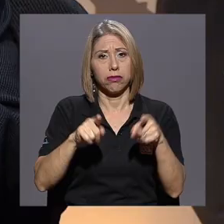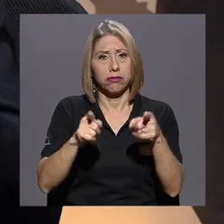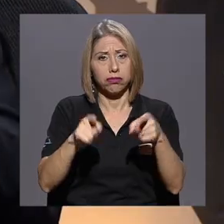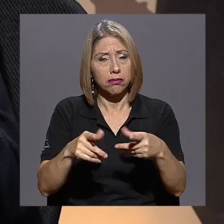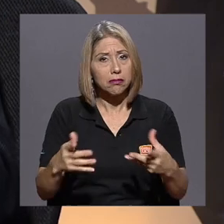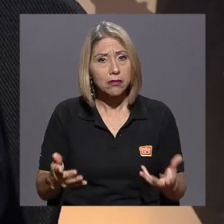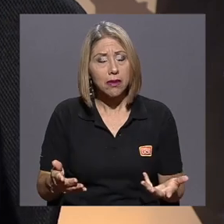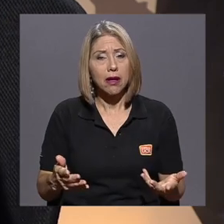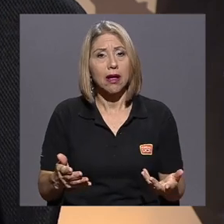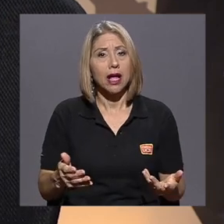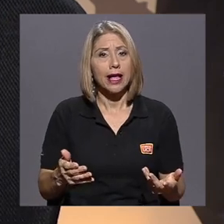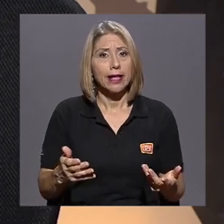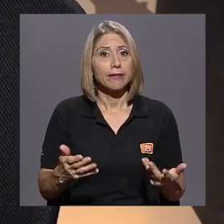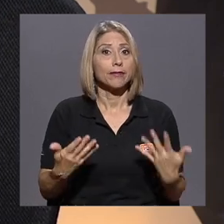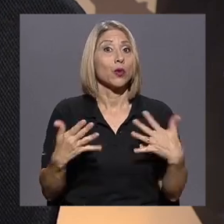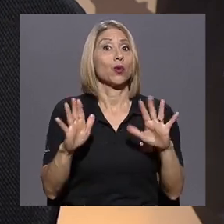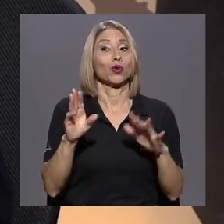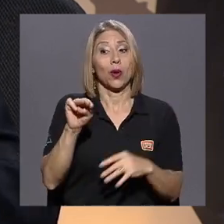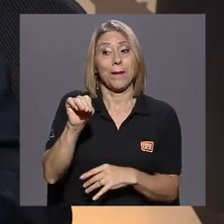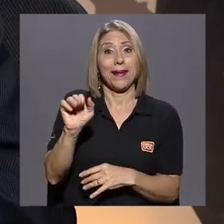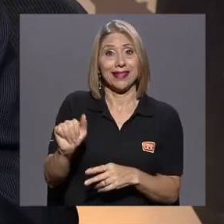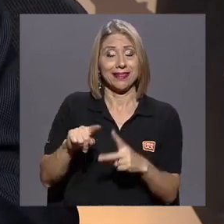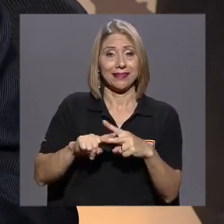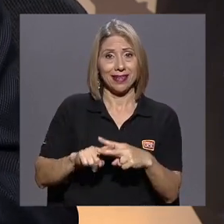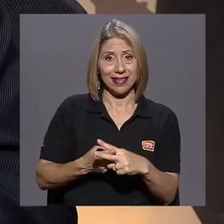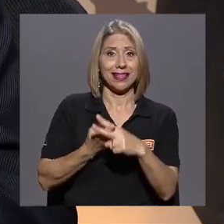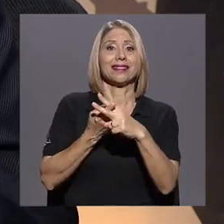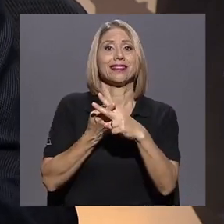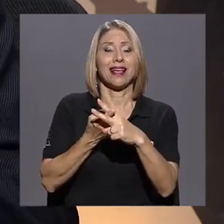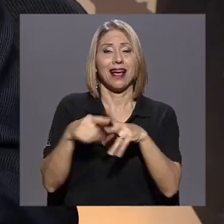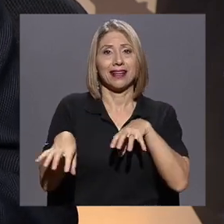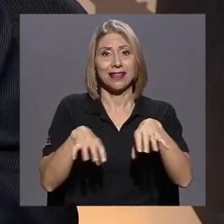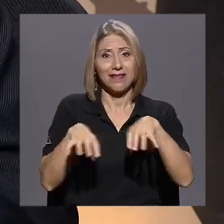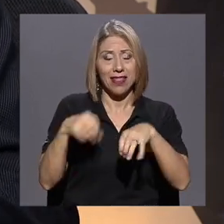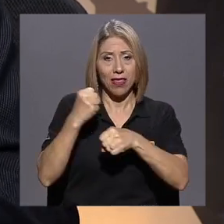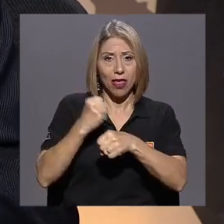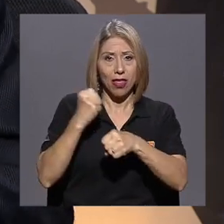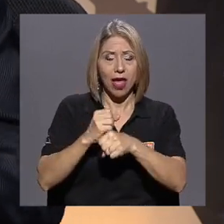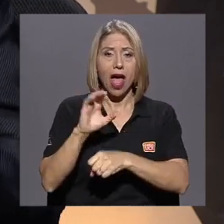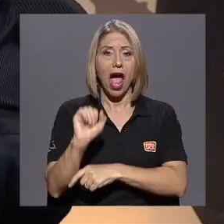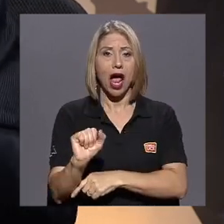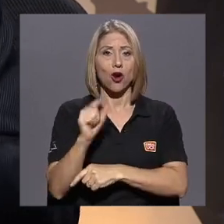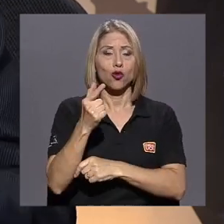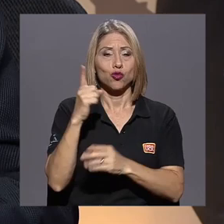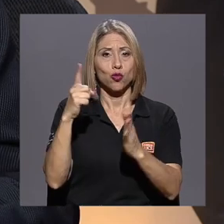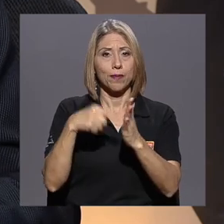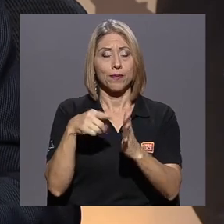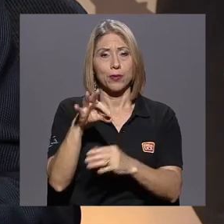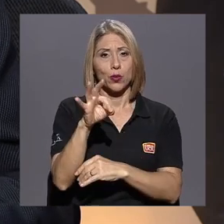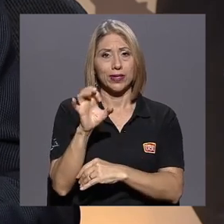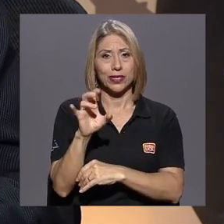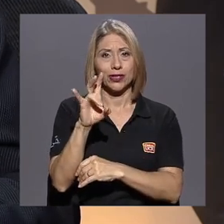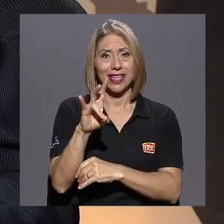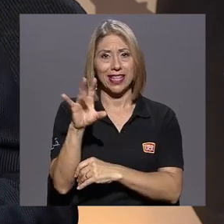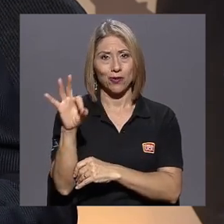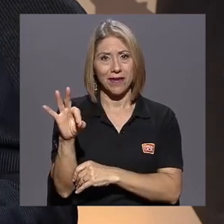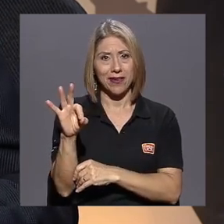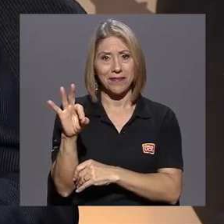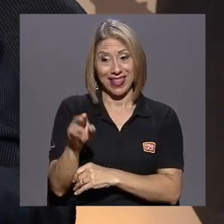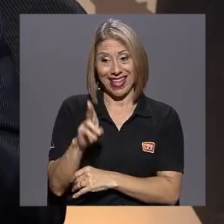Justo la maestría inicia su actividad en agosto del 79 y en julio del